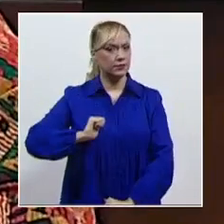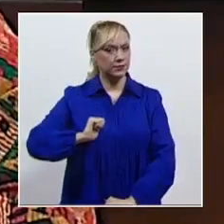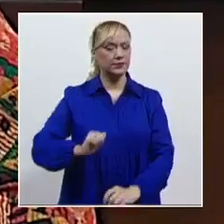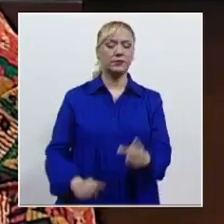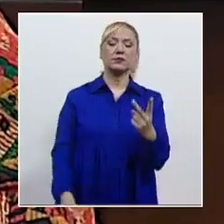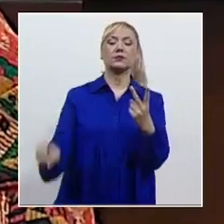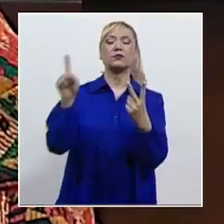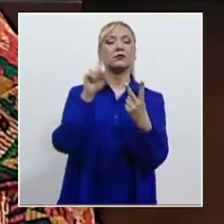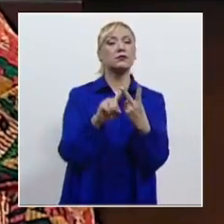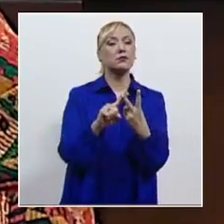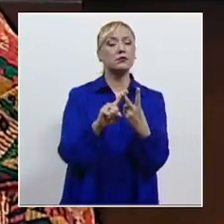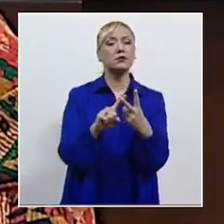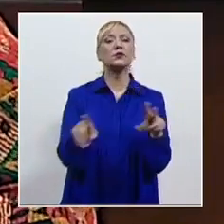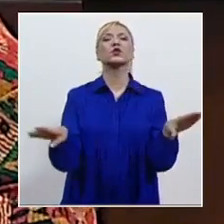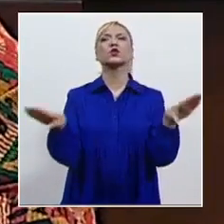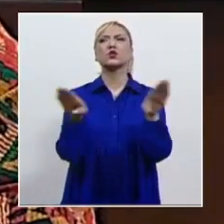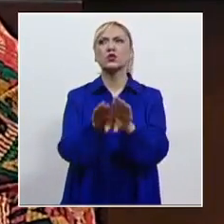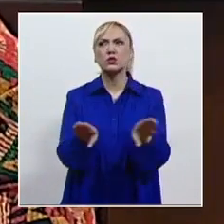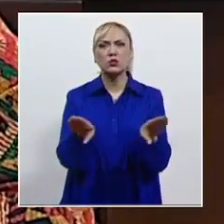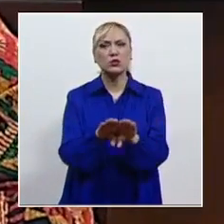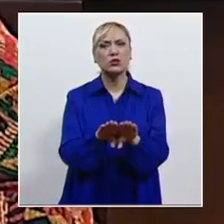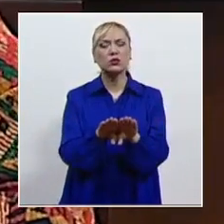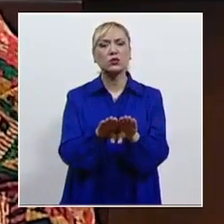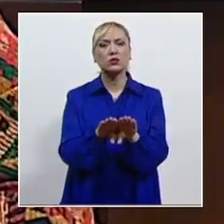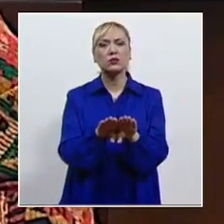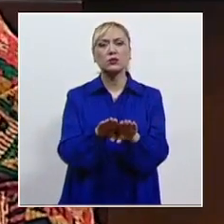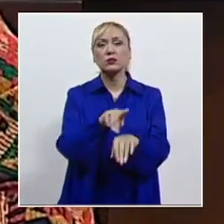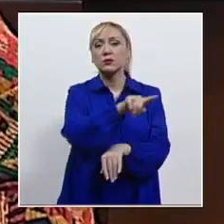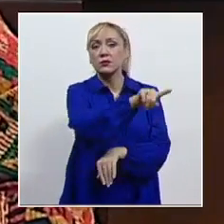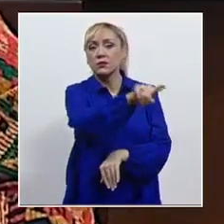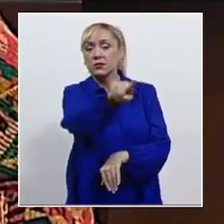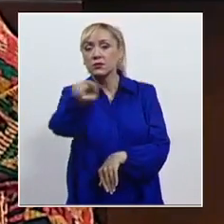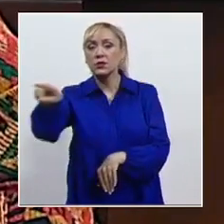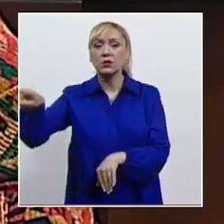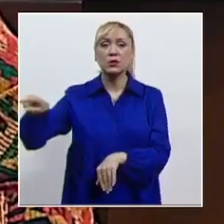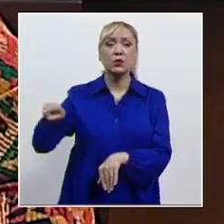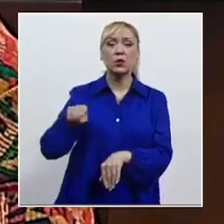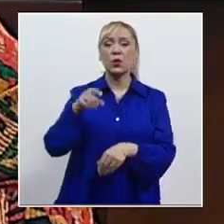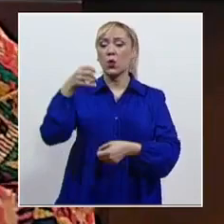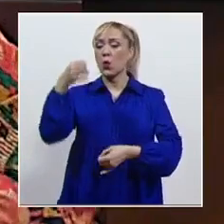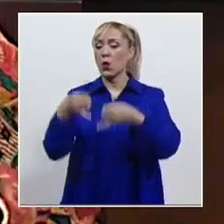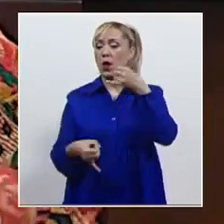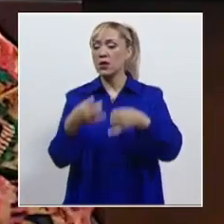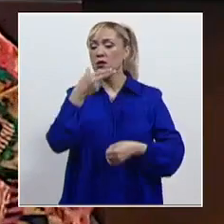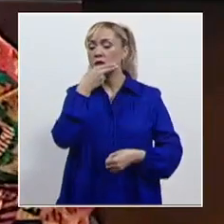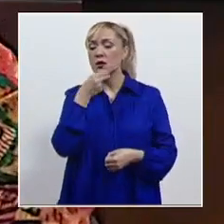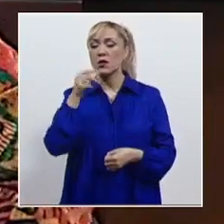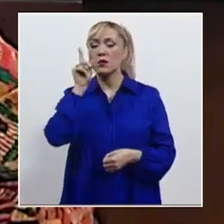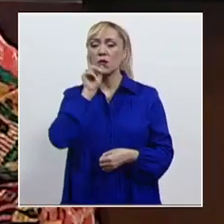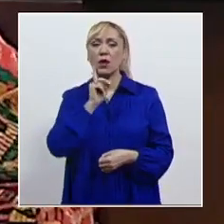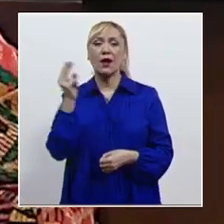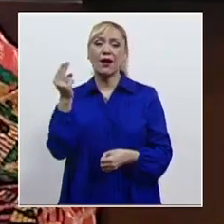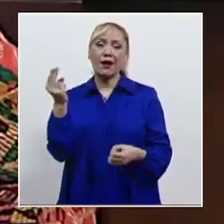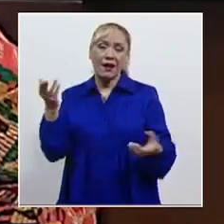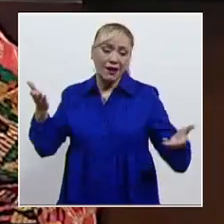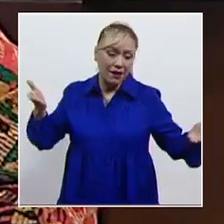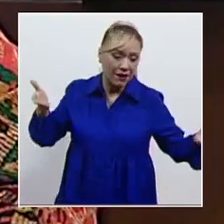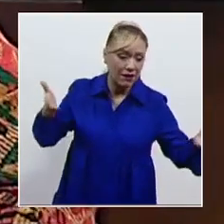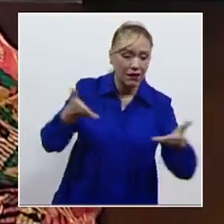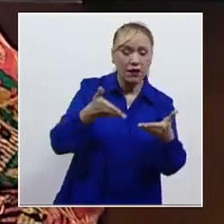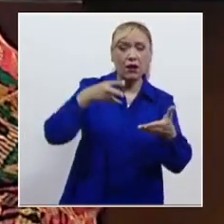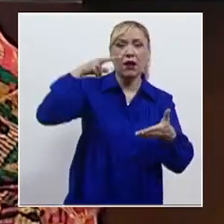segundo, cómo acercar a los juzgadores y juzgadoras, a los